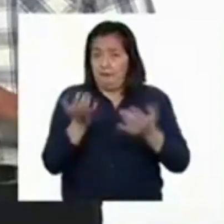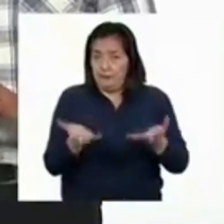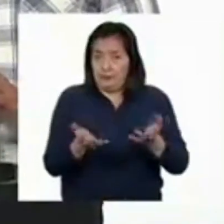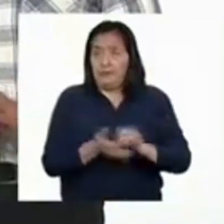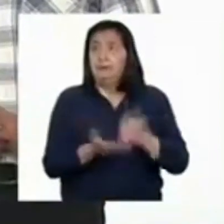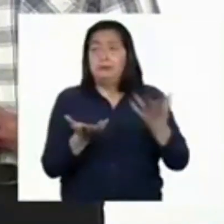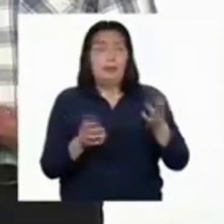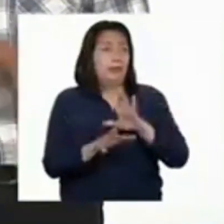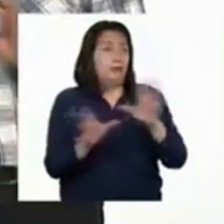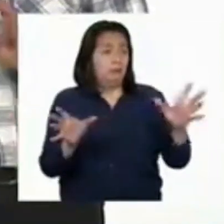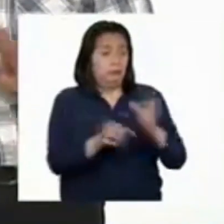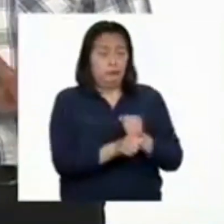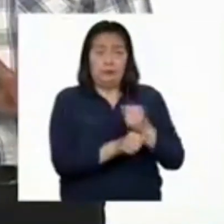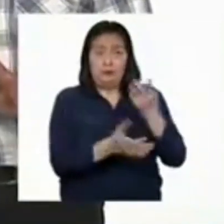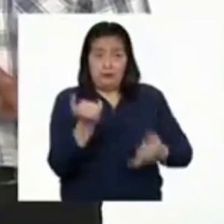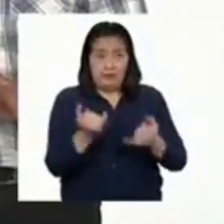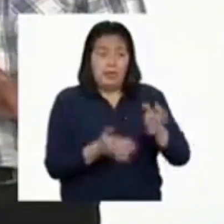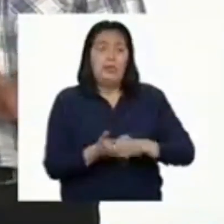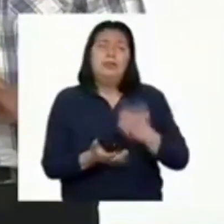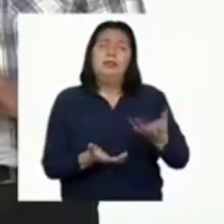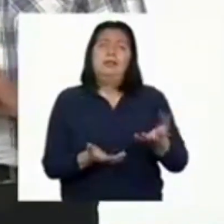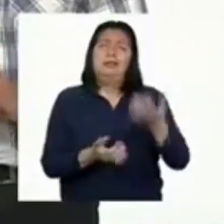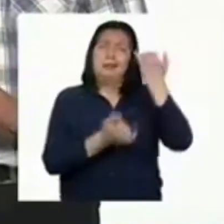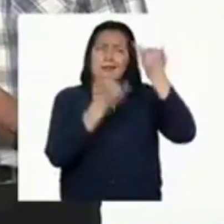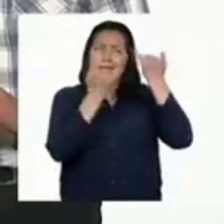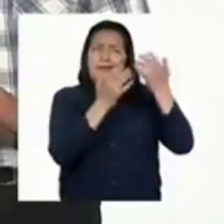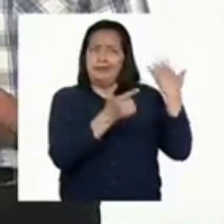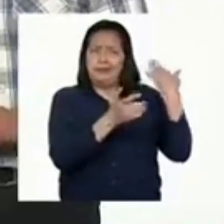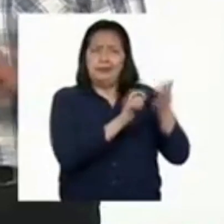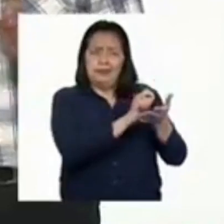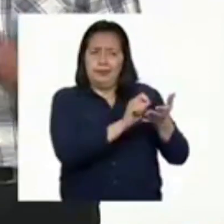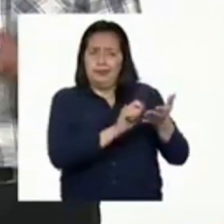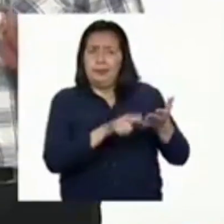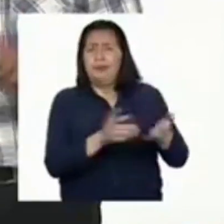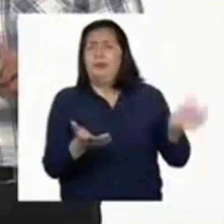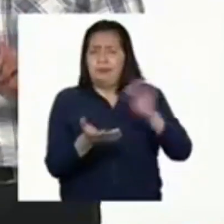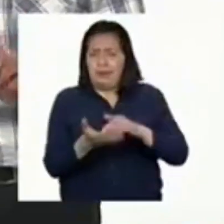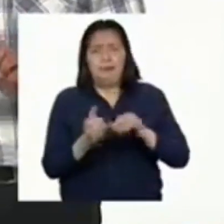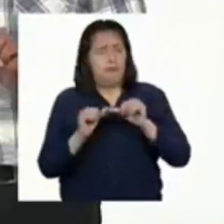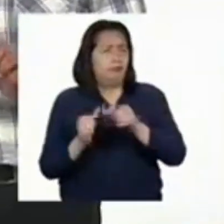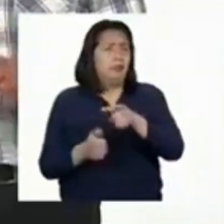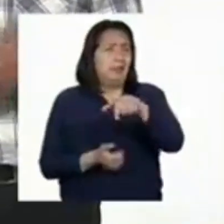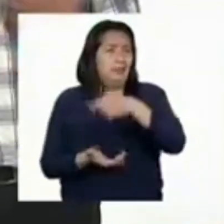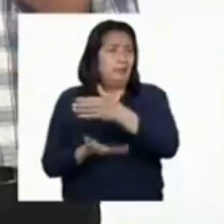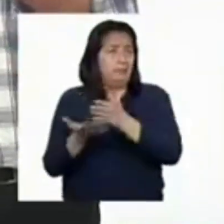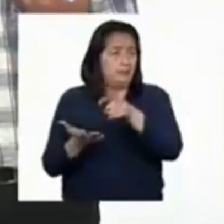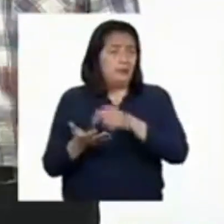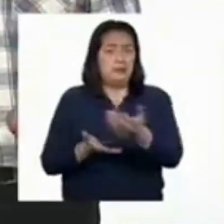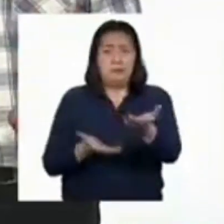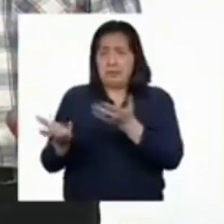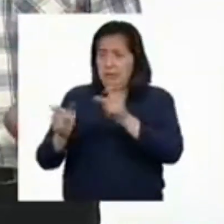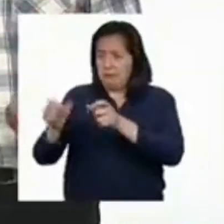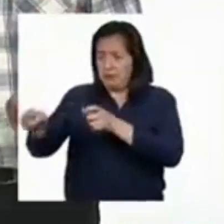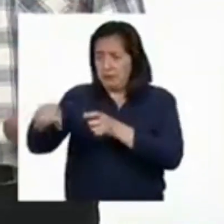Finalmente, para la conclusión, reforzaremos las ideas mencionadas en el texto. En esta parte podemos también invitar